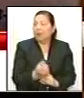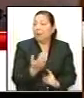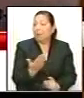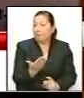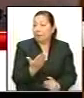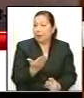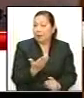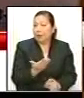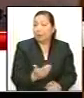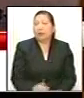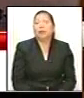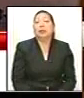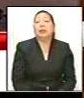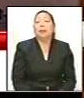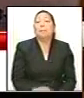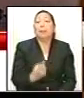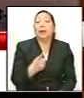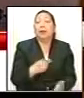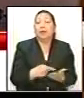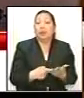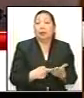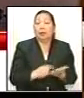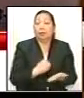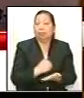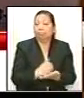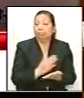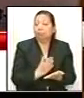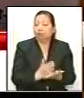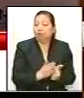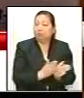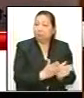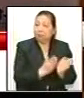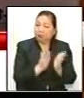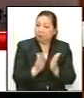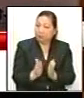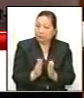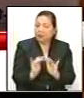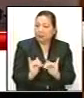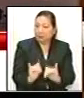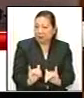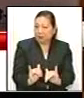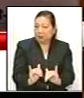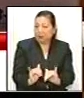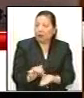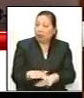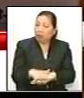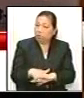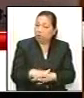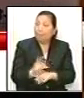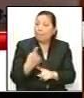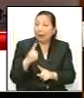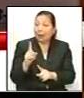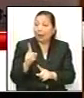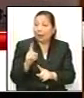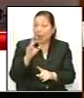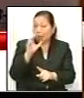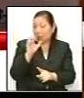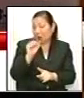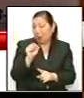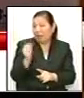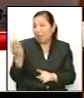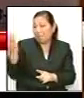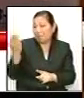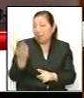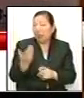petición del congresista Gilbert Violeta para que vayamos a un cuarto intermedio, habiendo retirado la cuestión previa del congresista Julio Rosas, y la invocación